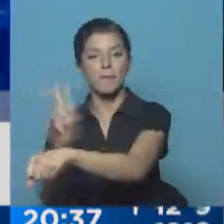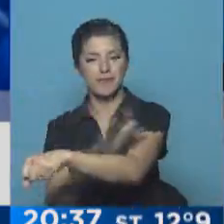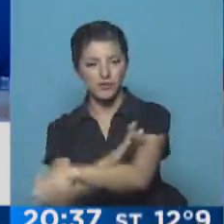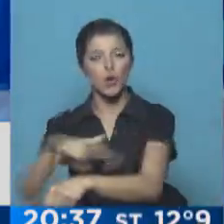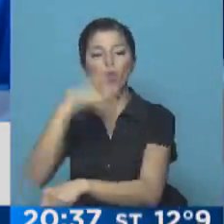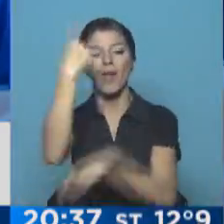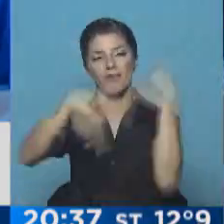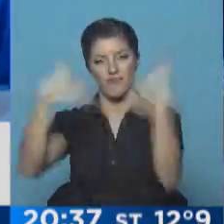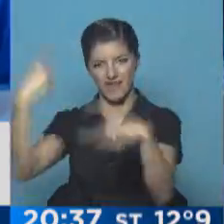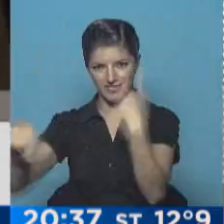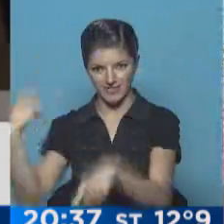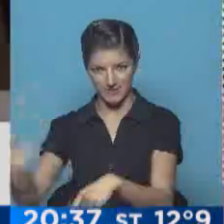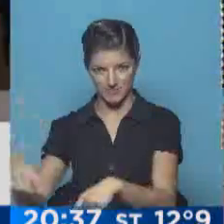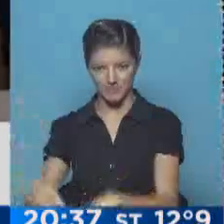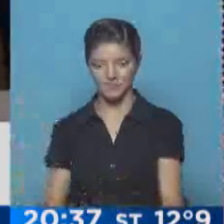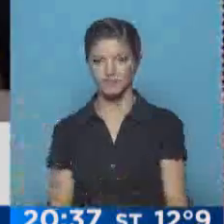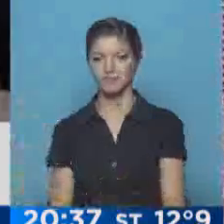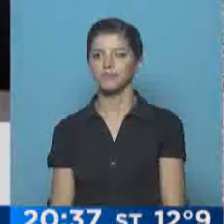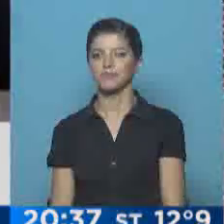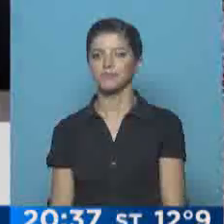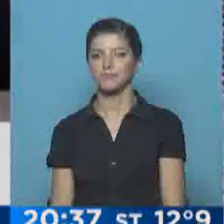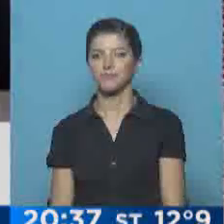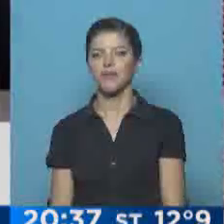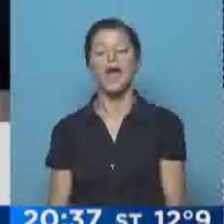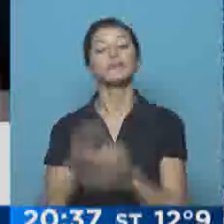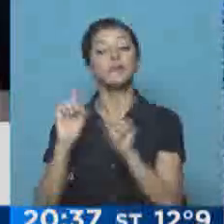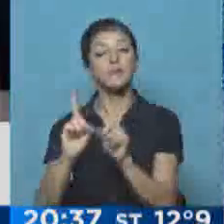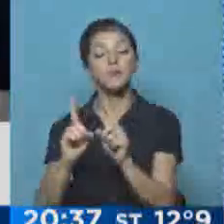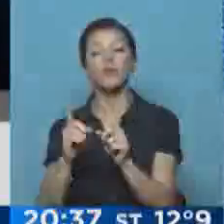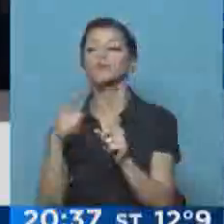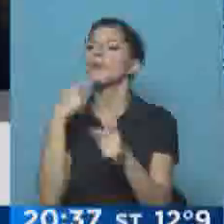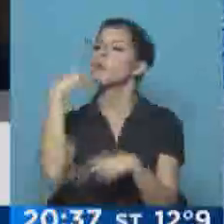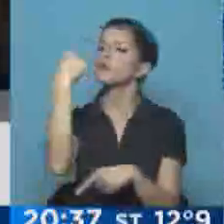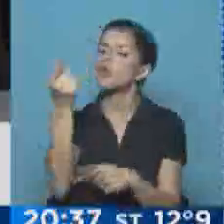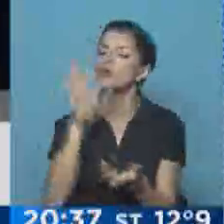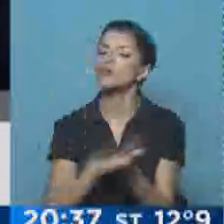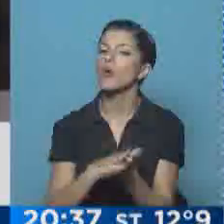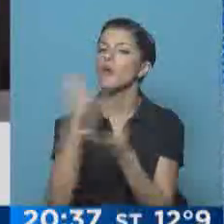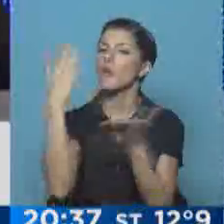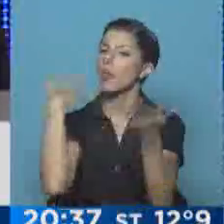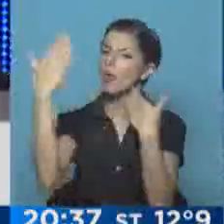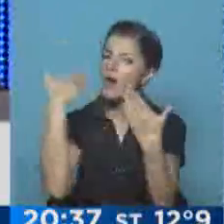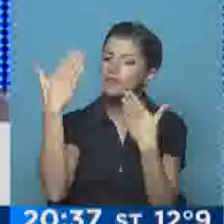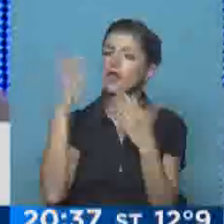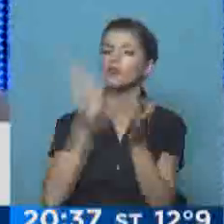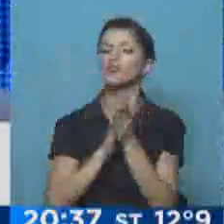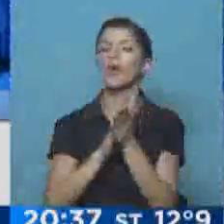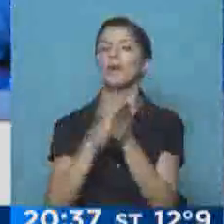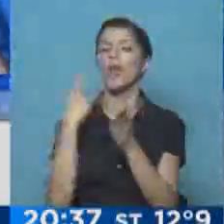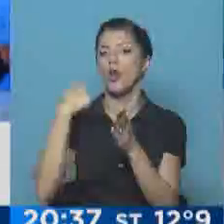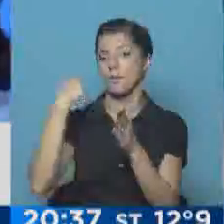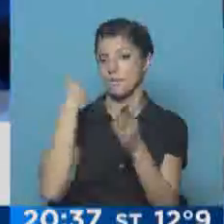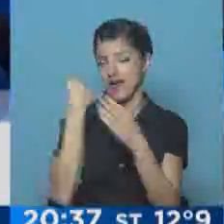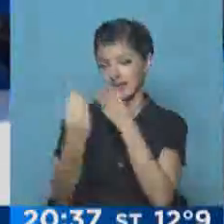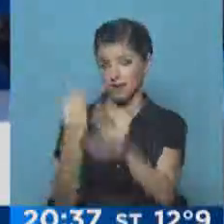diferentes localidades del partido. En la oportunidad, fue consultado sobre la posibilidad de un debate entre los principales